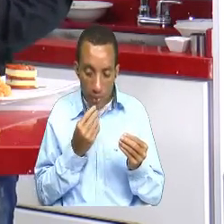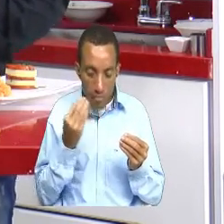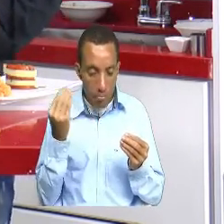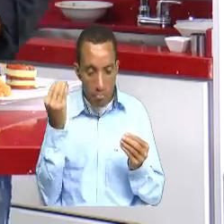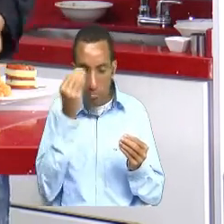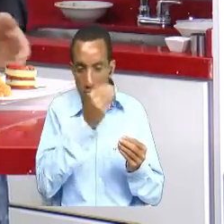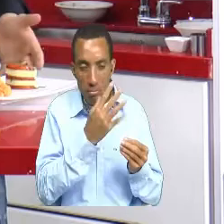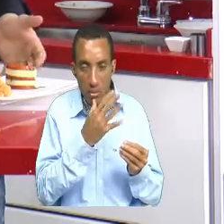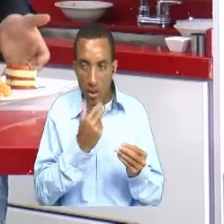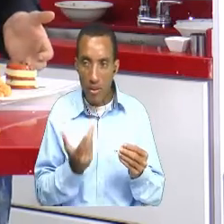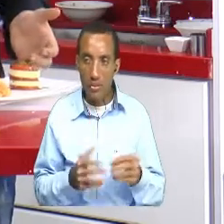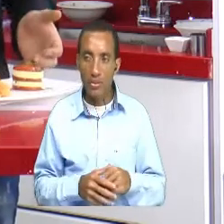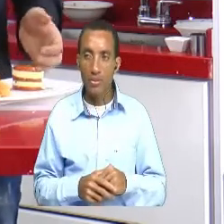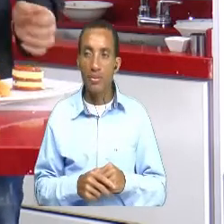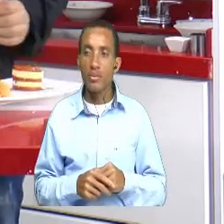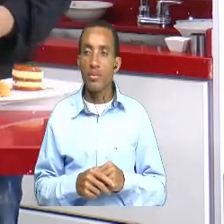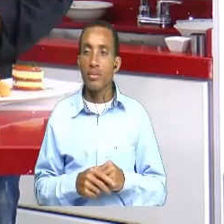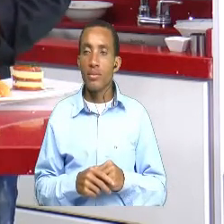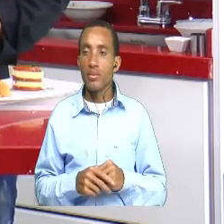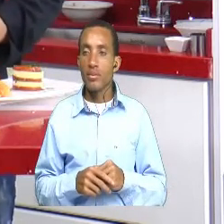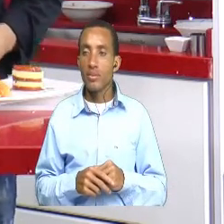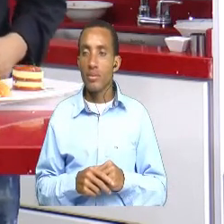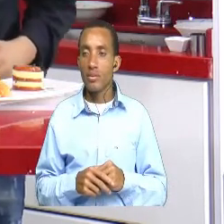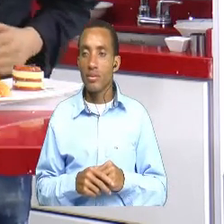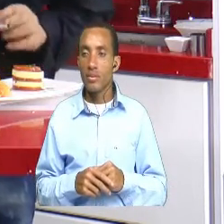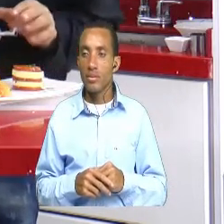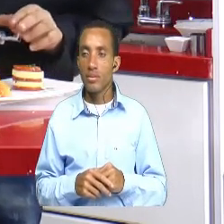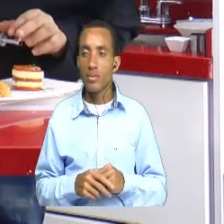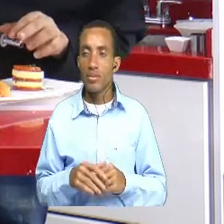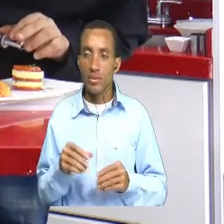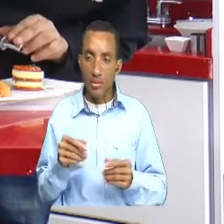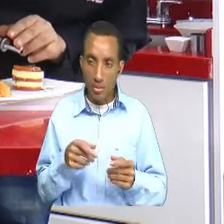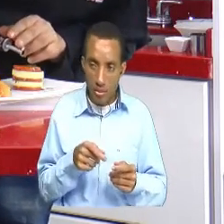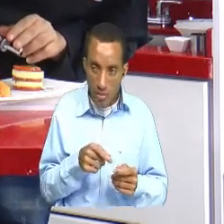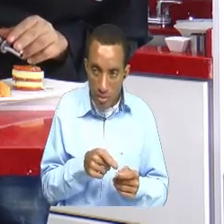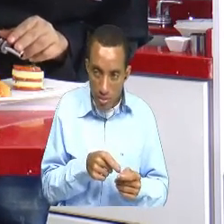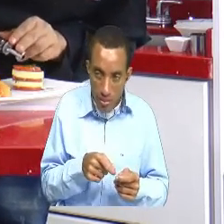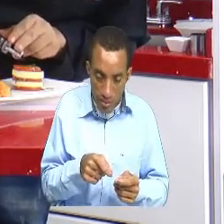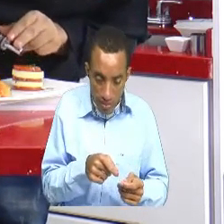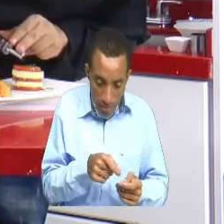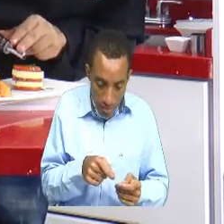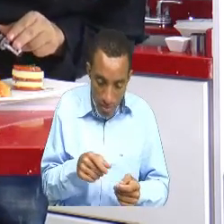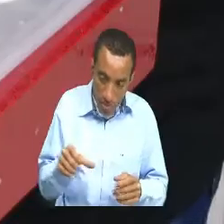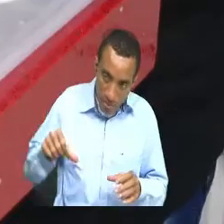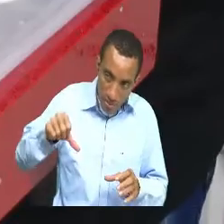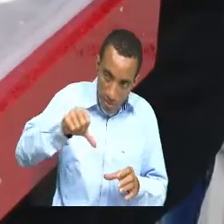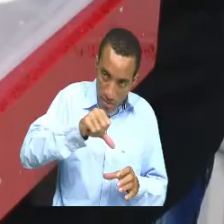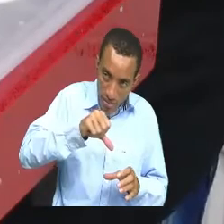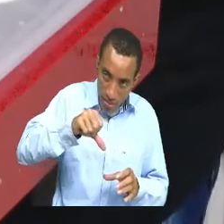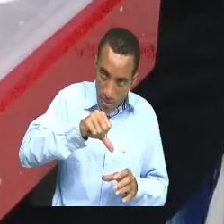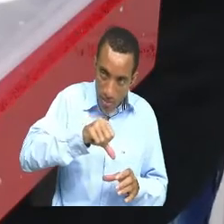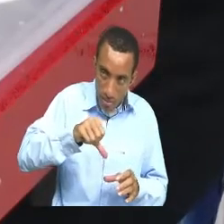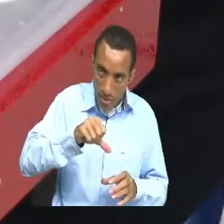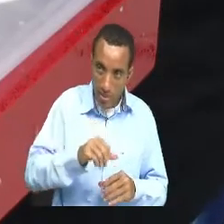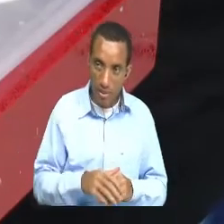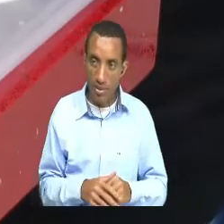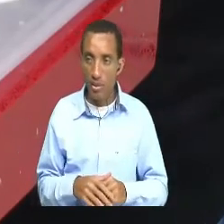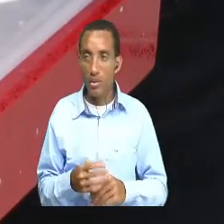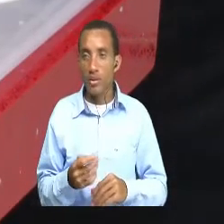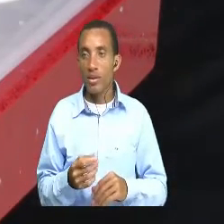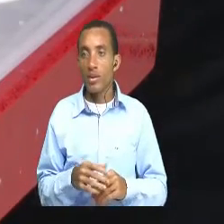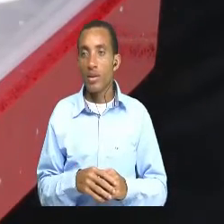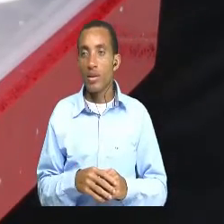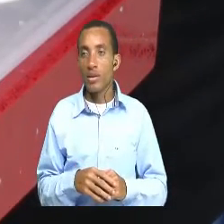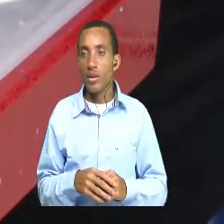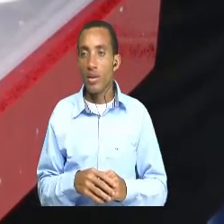ninguna planta ok bueno entonces voy a agregarle un poco de nuestro vinagre voy a dejar que